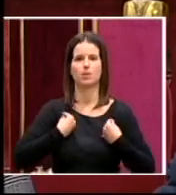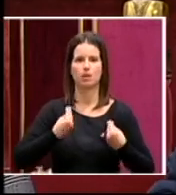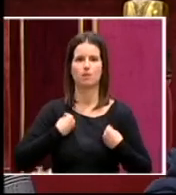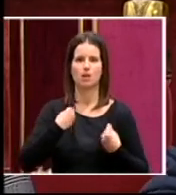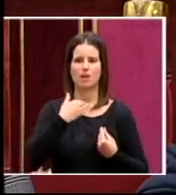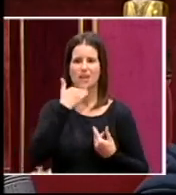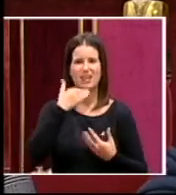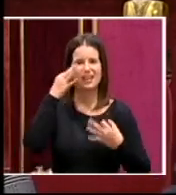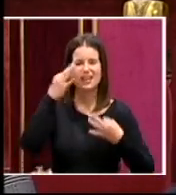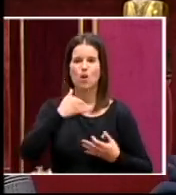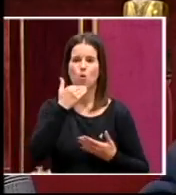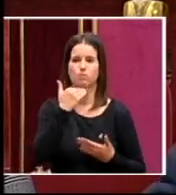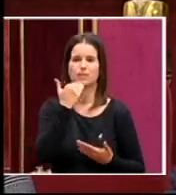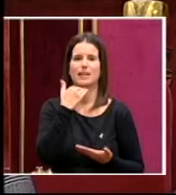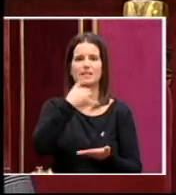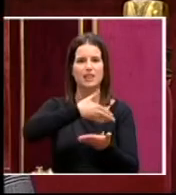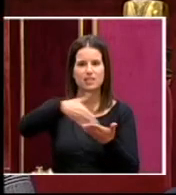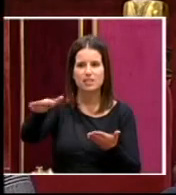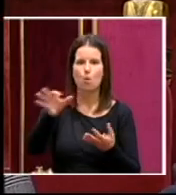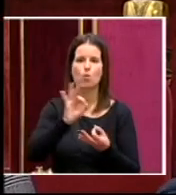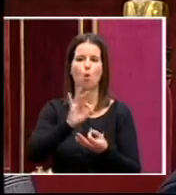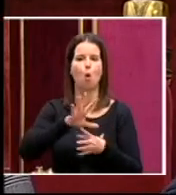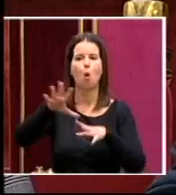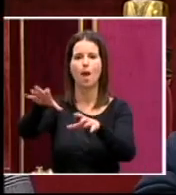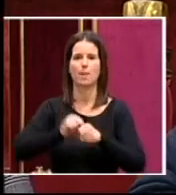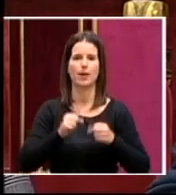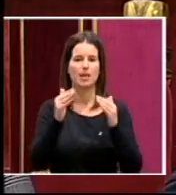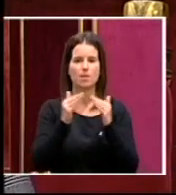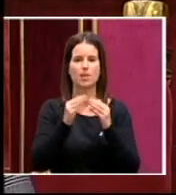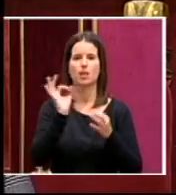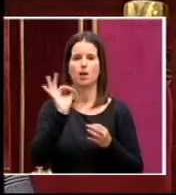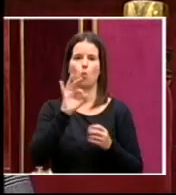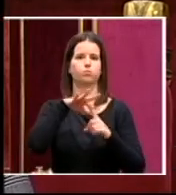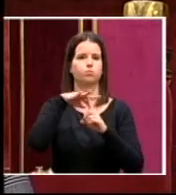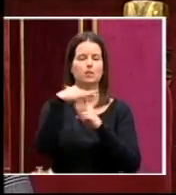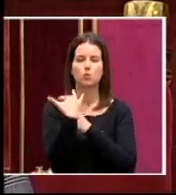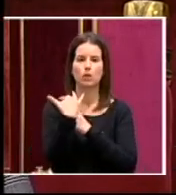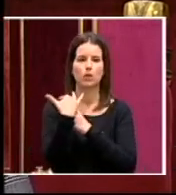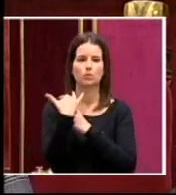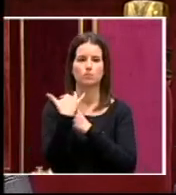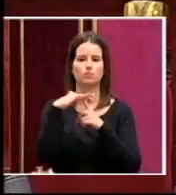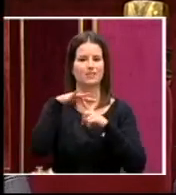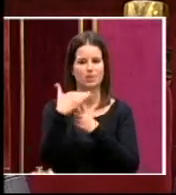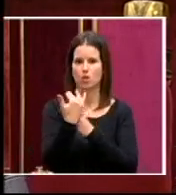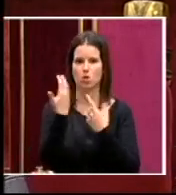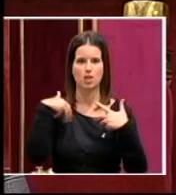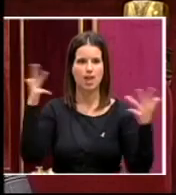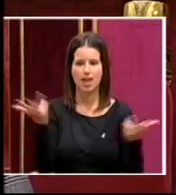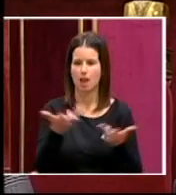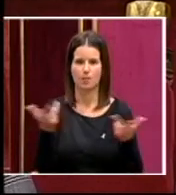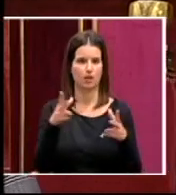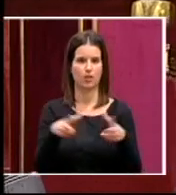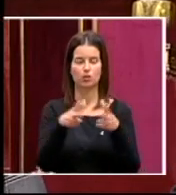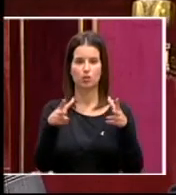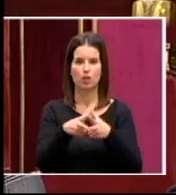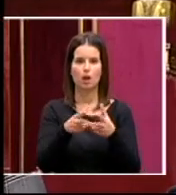riesgo de un desahucio o de un alzamiento de vivienda, o que se encuentran en situaciones de emergencia social,